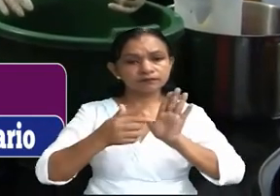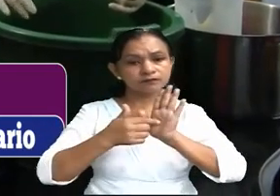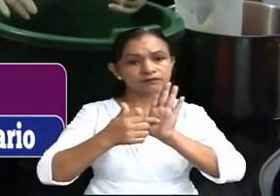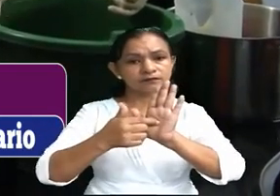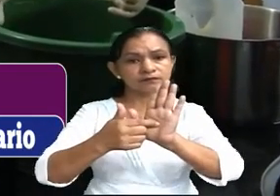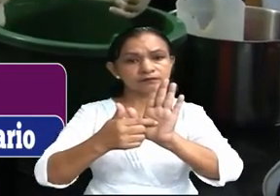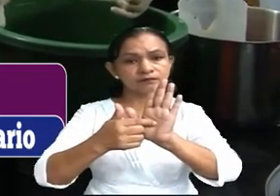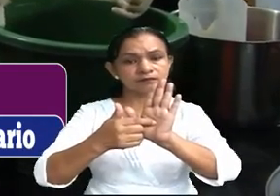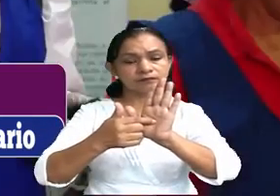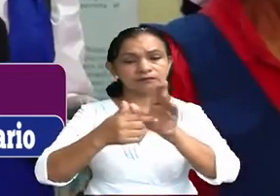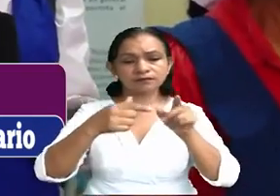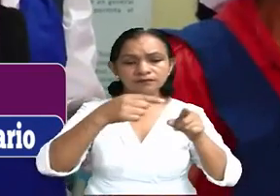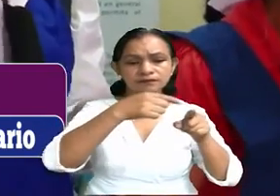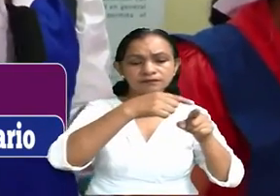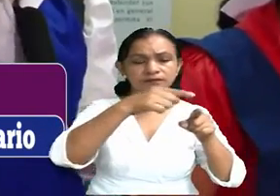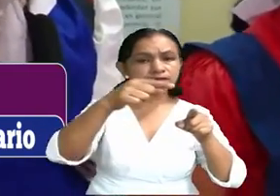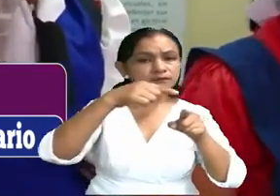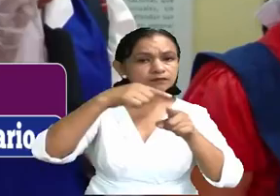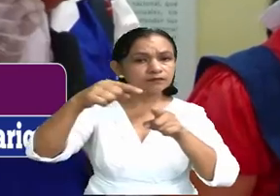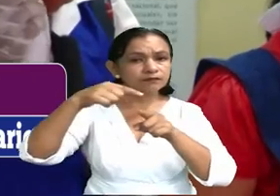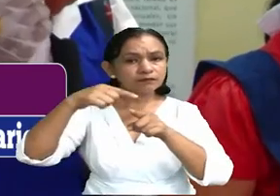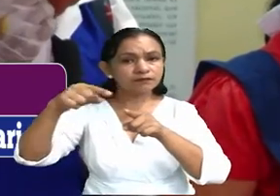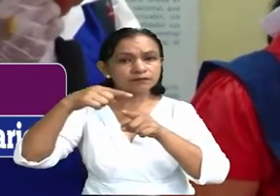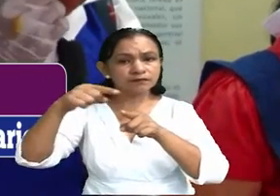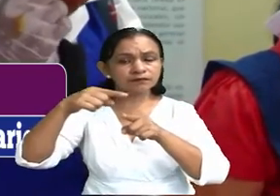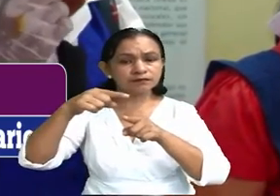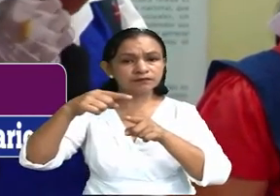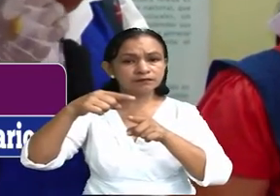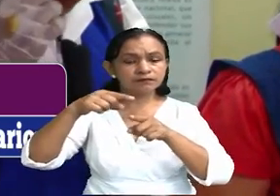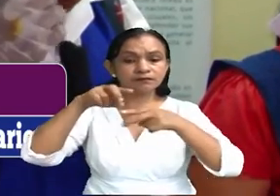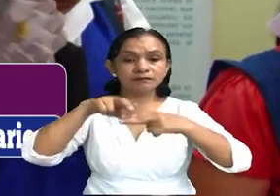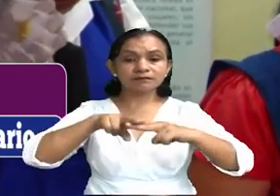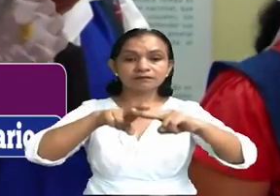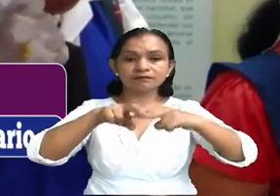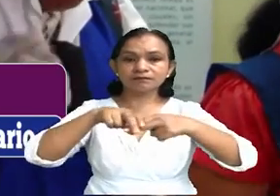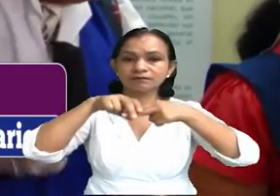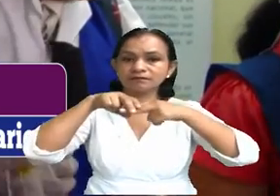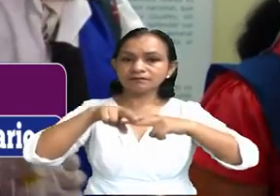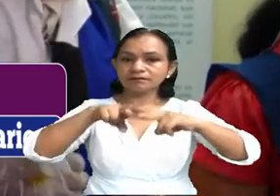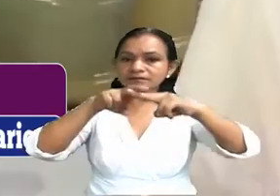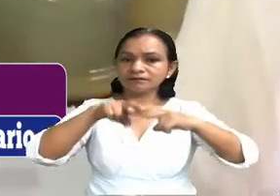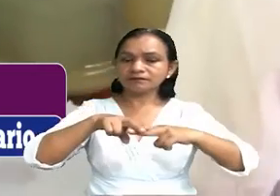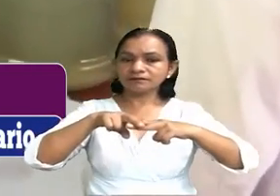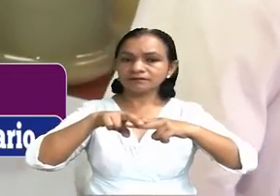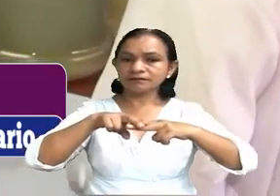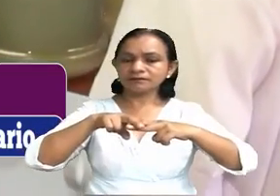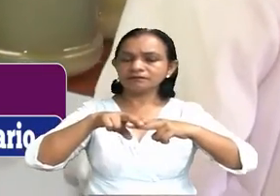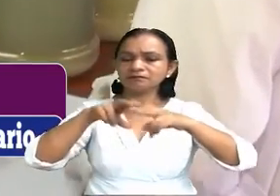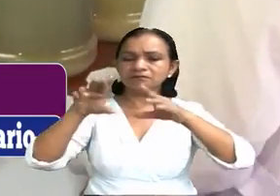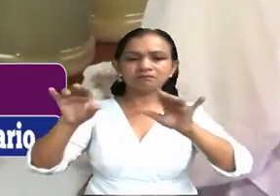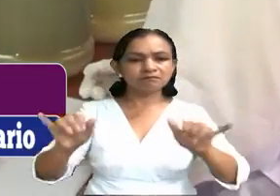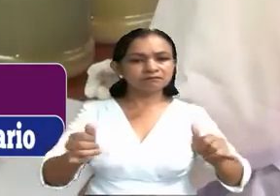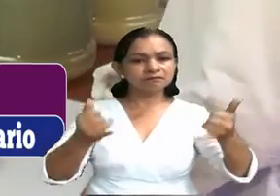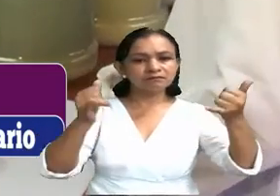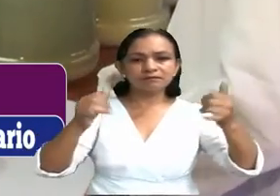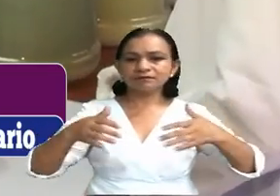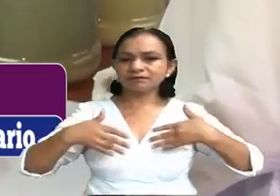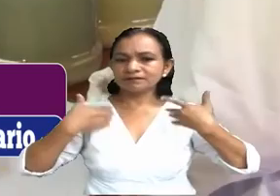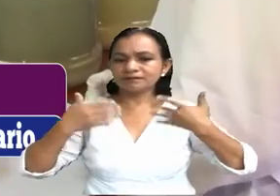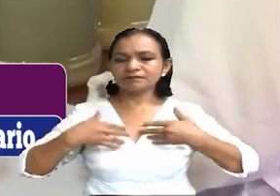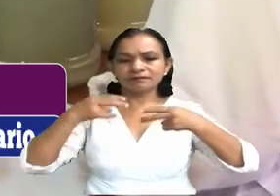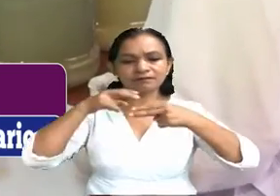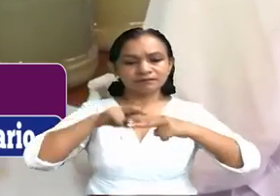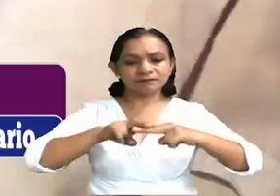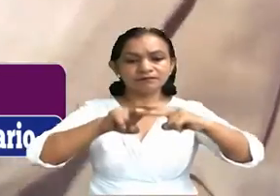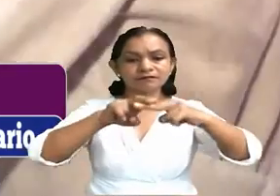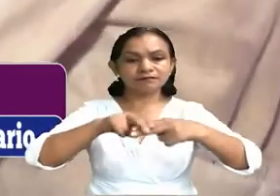casi todas las municipalidades han remozado los parques, okay, y los centros de esparcimiento. En estos parques